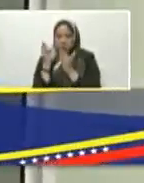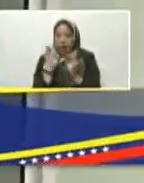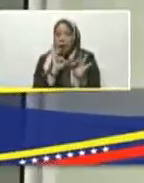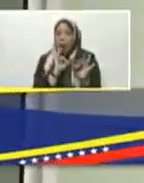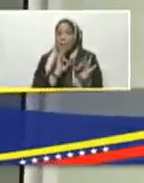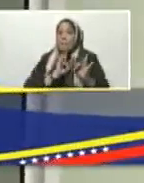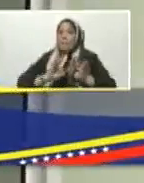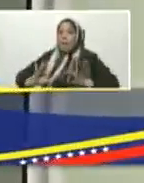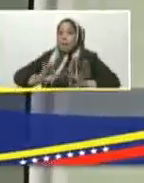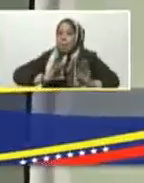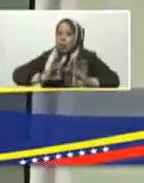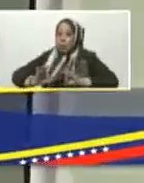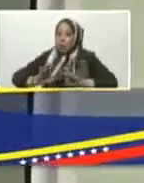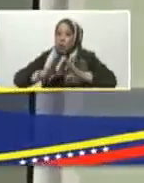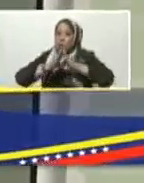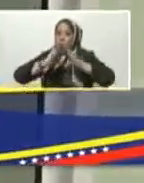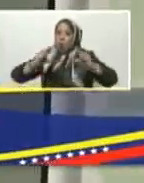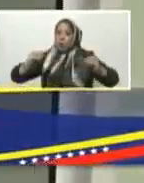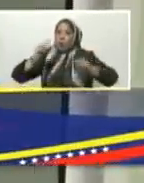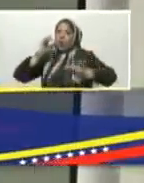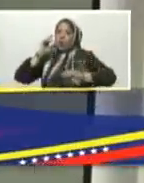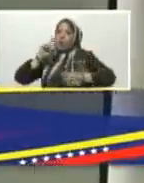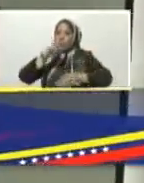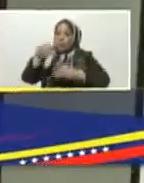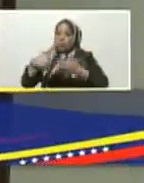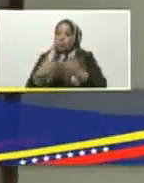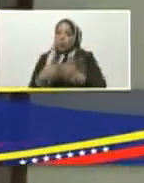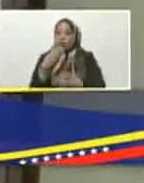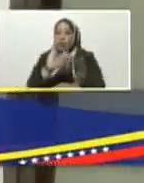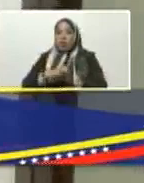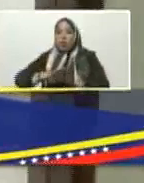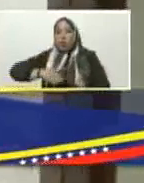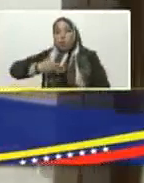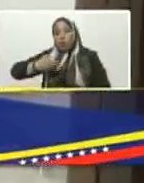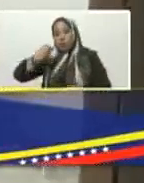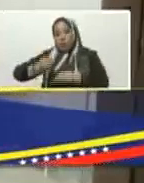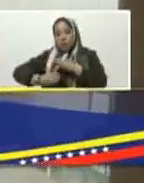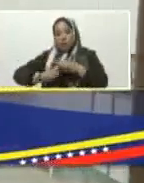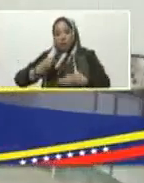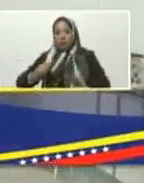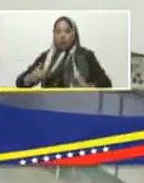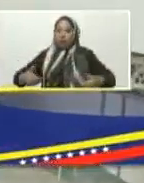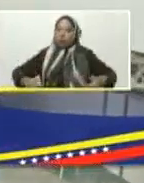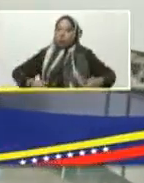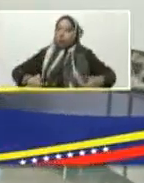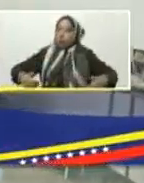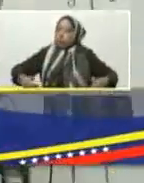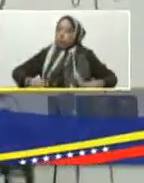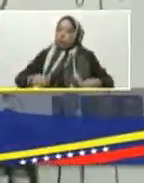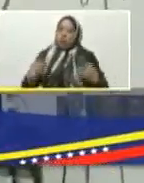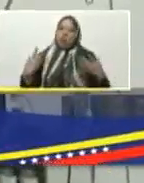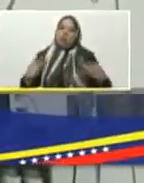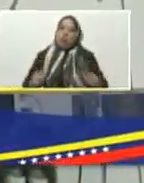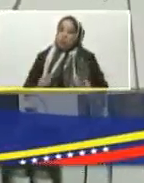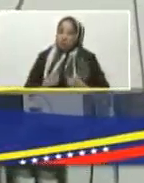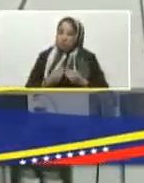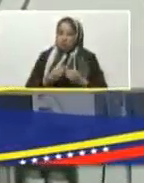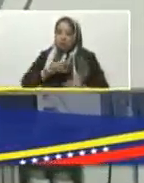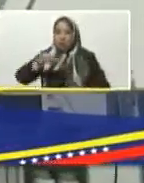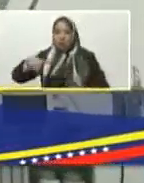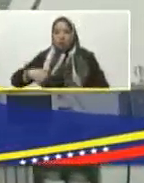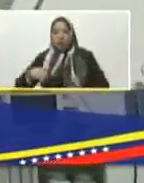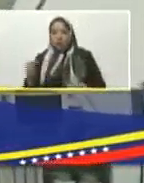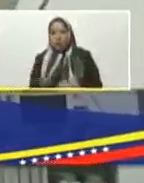para atender todas las solicitudes desde el punto de vista quirúrgico. Por eso hemos hecho un inmenso esfuerzo junto a